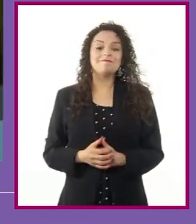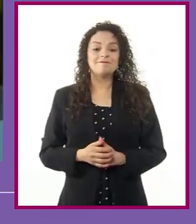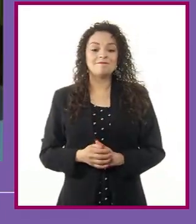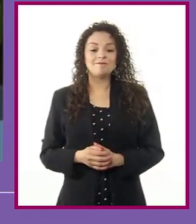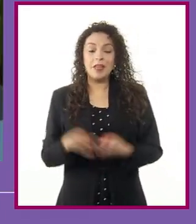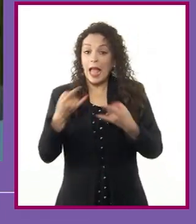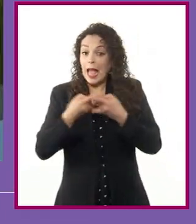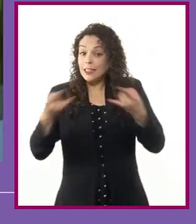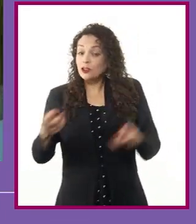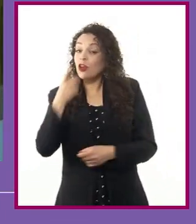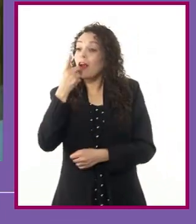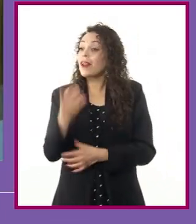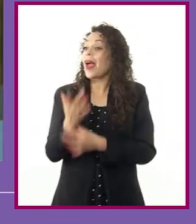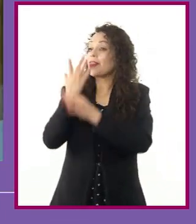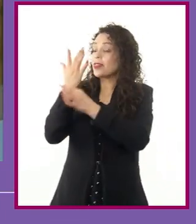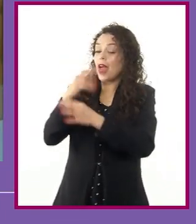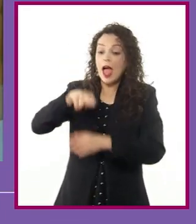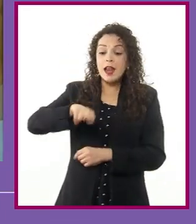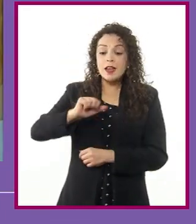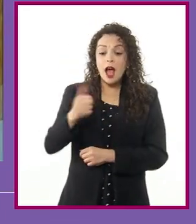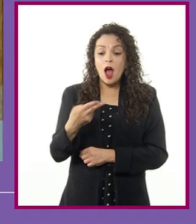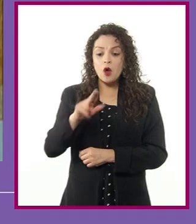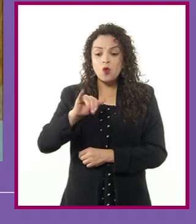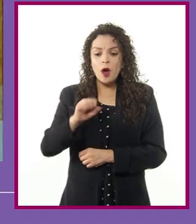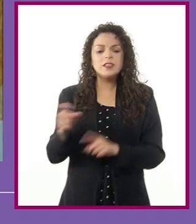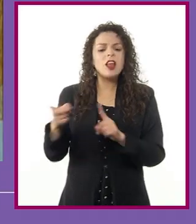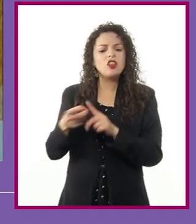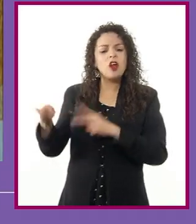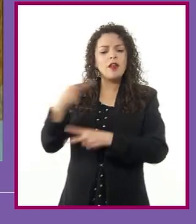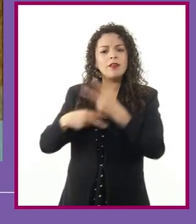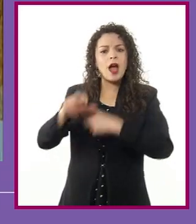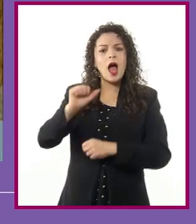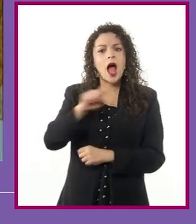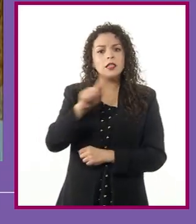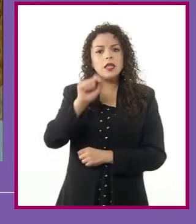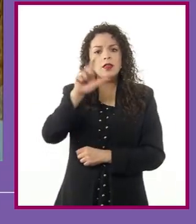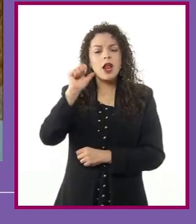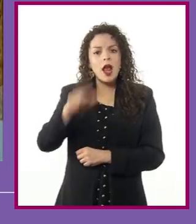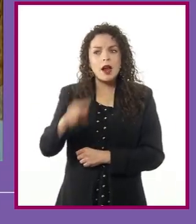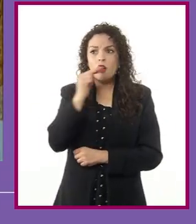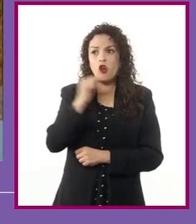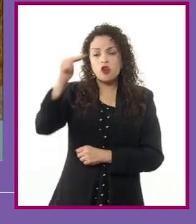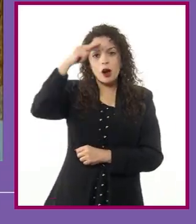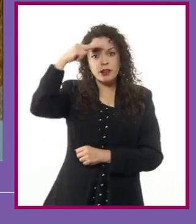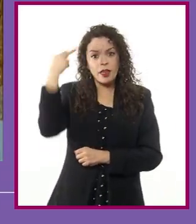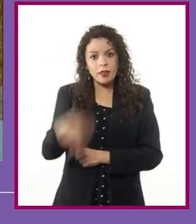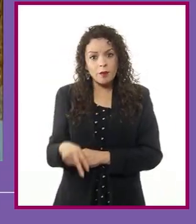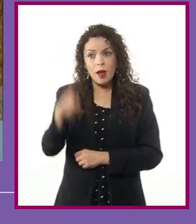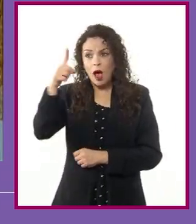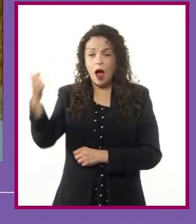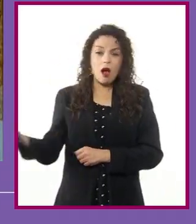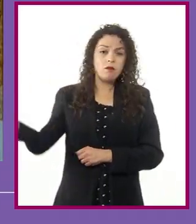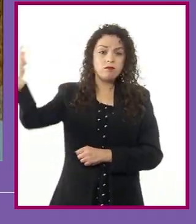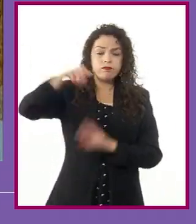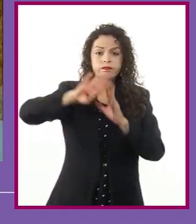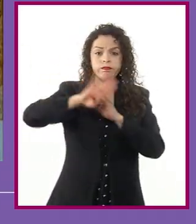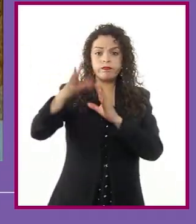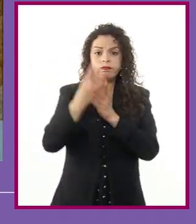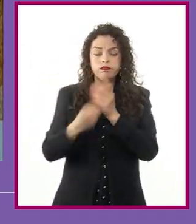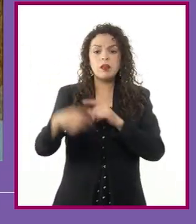Cuenta la historia que los nahuas provienen de Aztlán, una tierra al norte de México de donde emigraron por órdenes de su